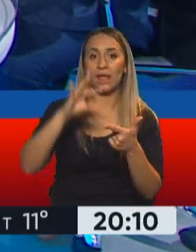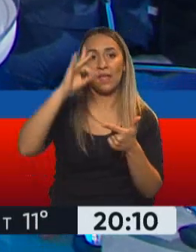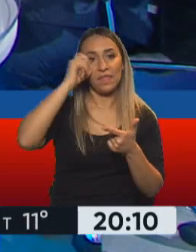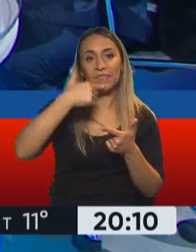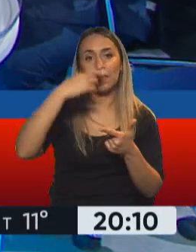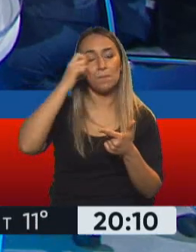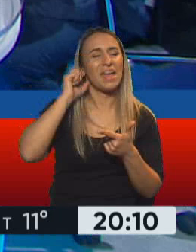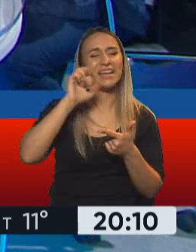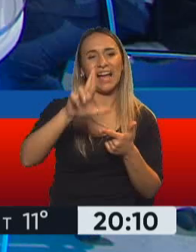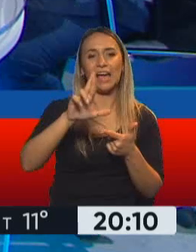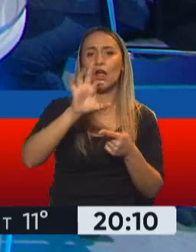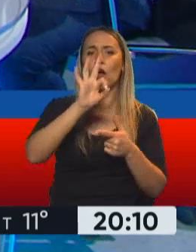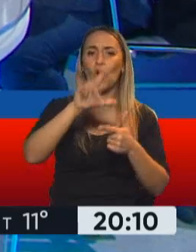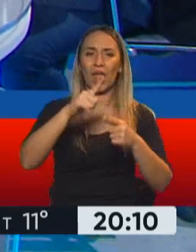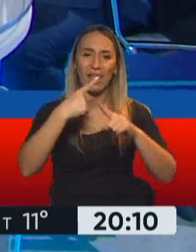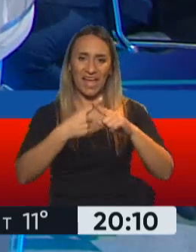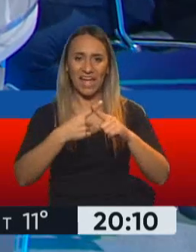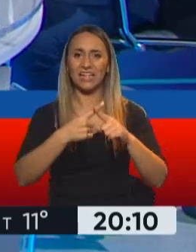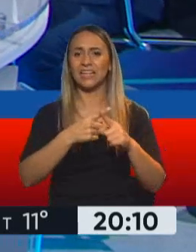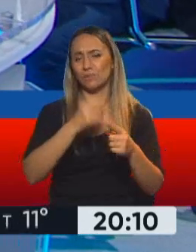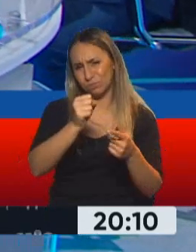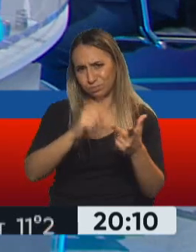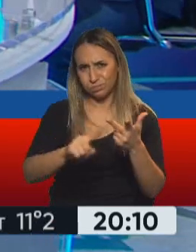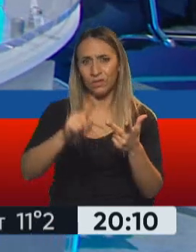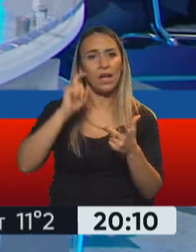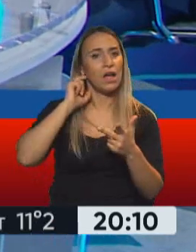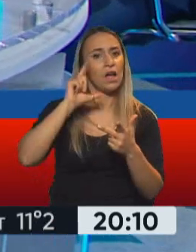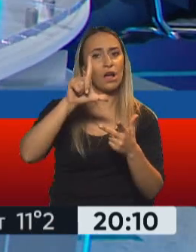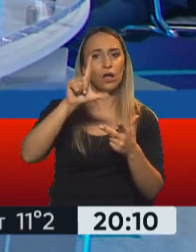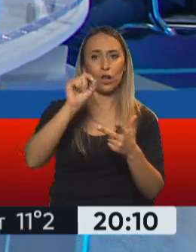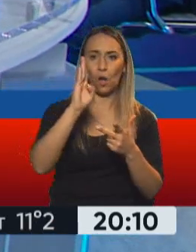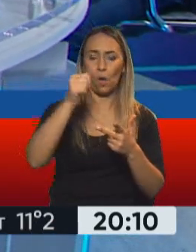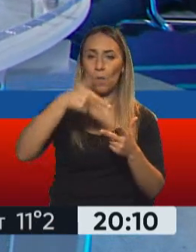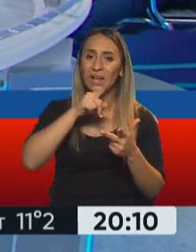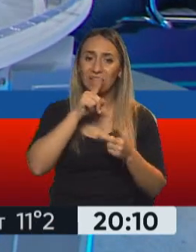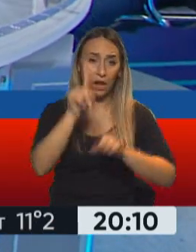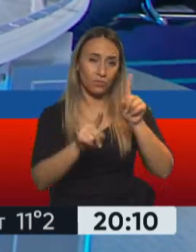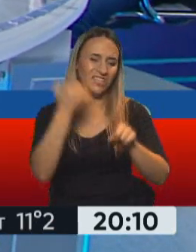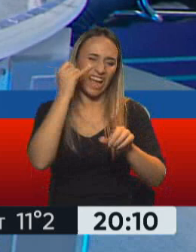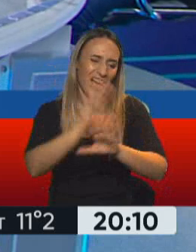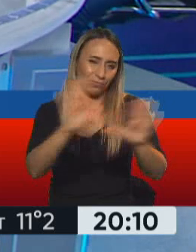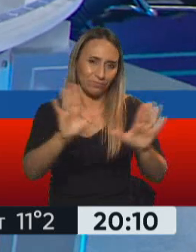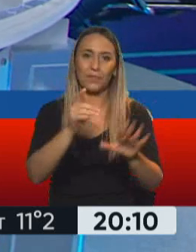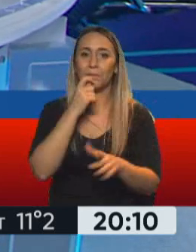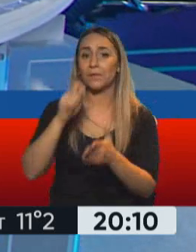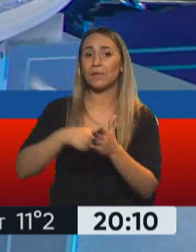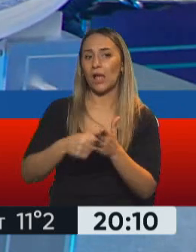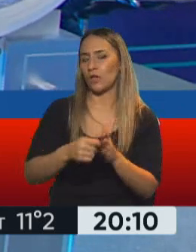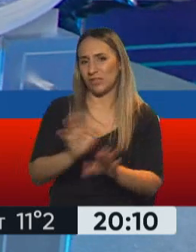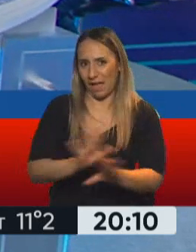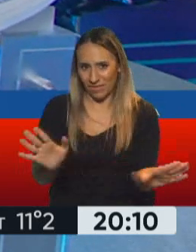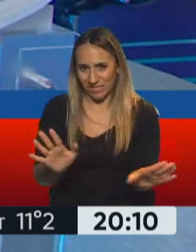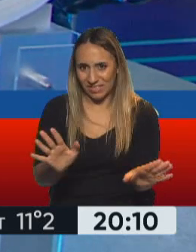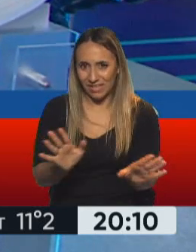conocerás, OLX, muchas las has usado, Globant. A ver, muchas de estas ya dejaron de ser unicornio. Claro. Mercado Libre ya hace un tiempo. Se